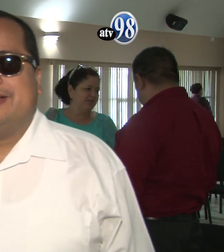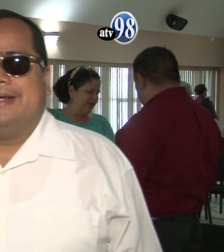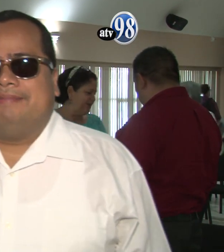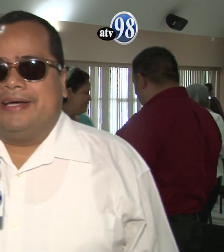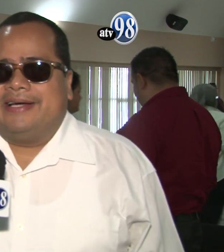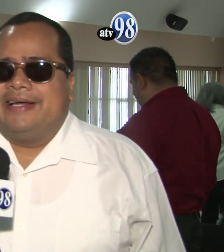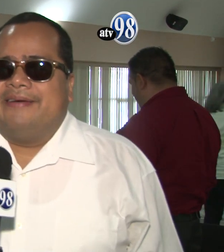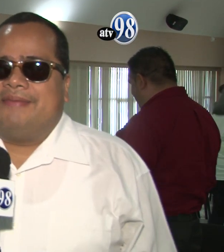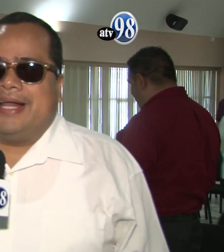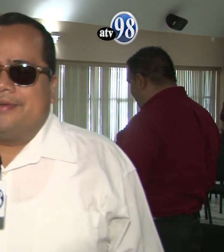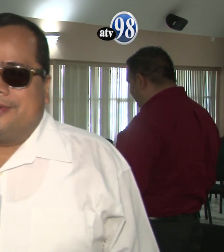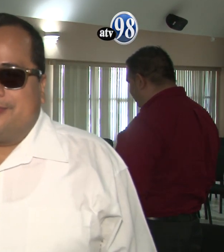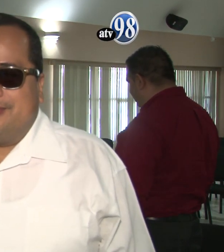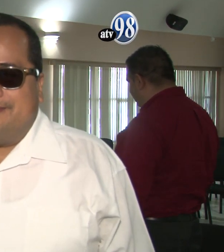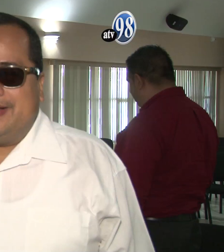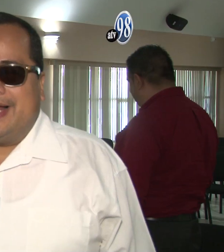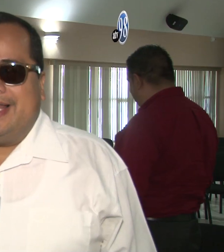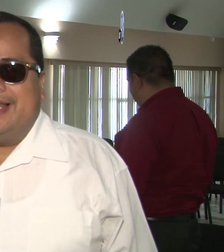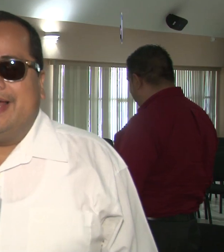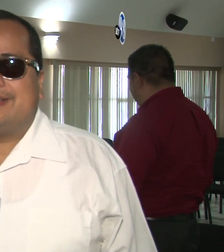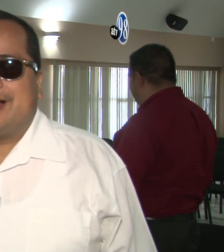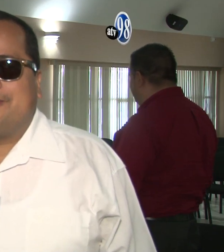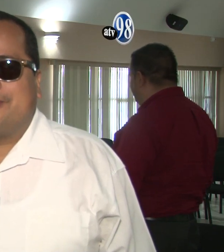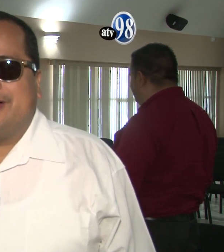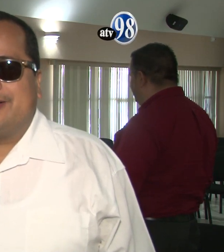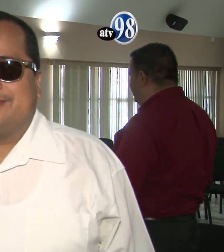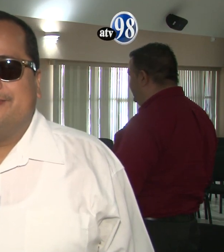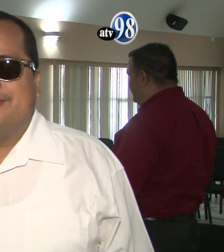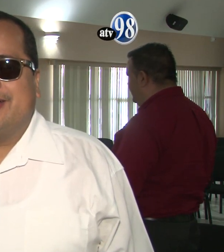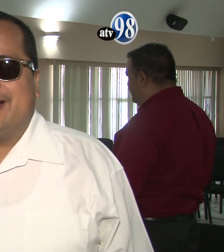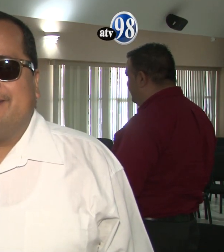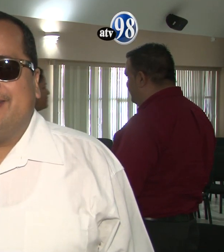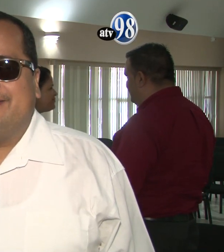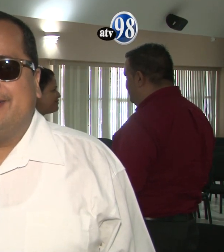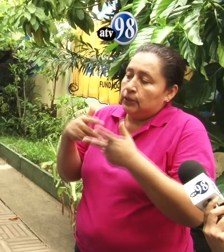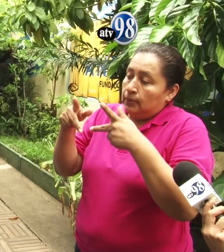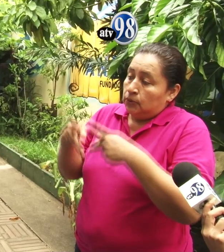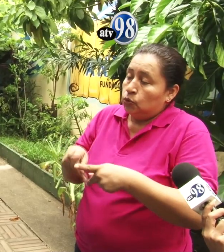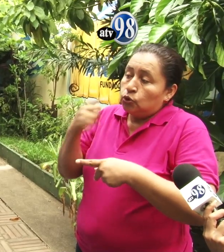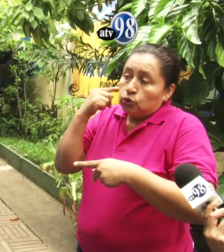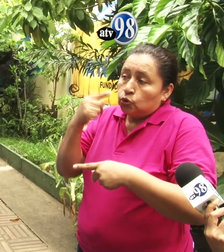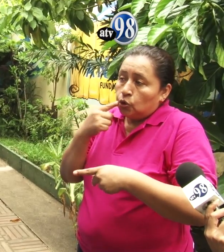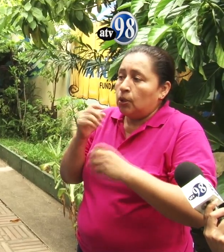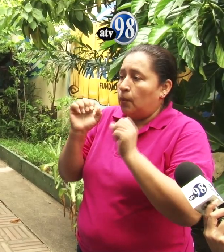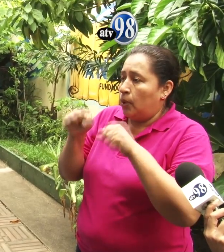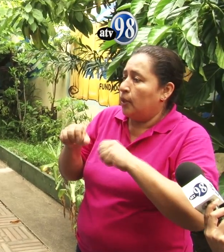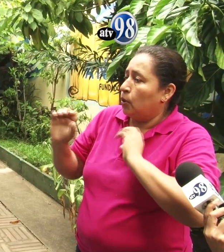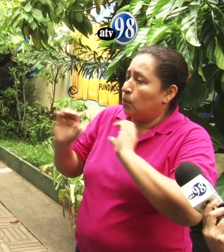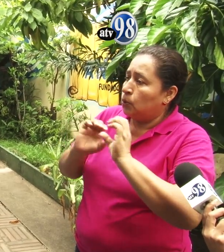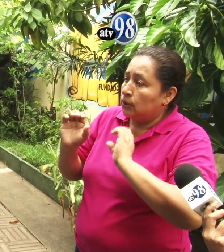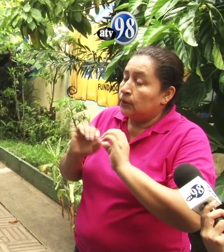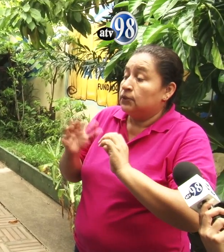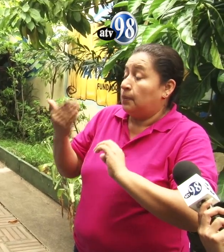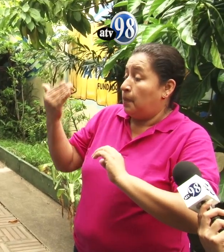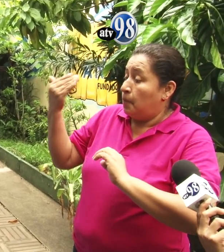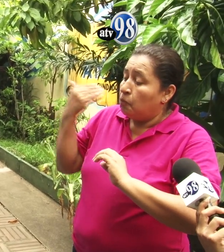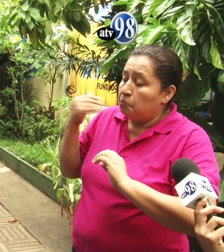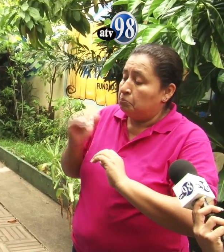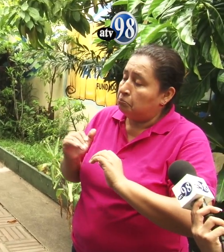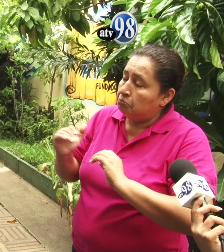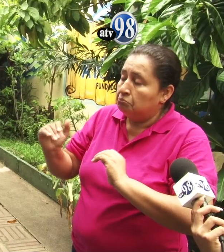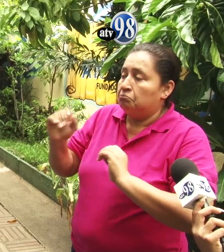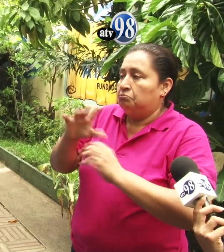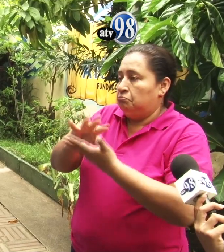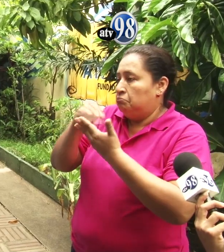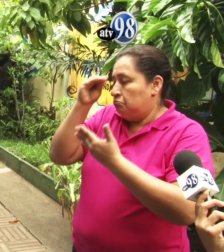posee, pues para nosotros es vital esa coordinación que ha habido entre el movimiento asociativo de las personas con